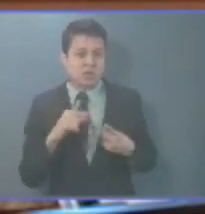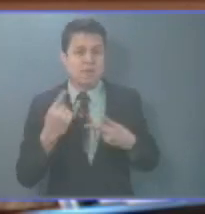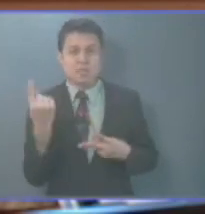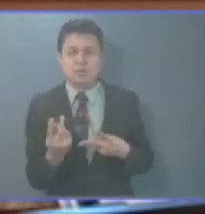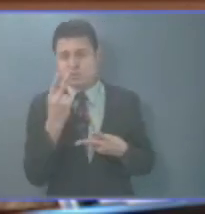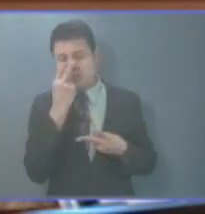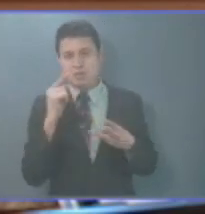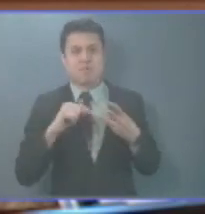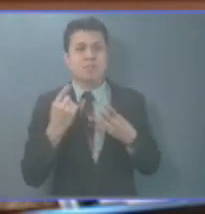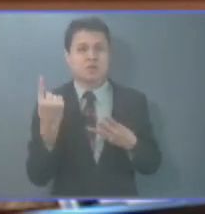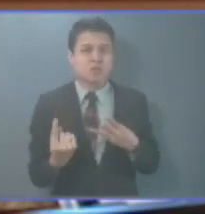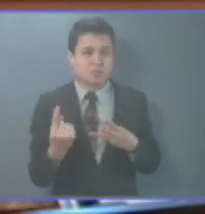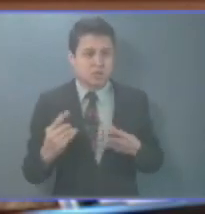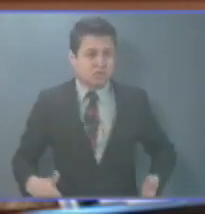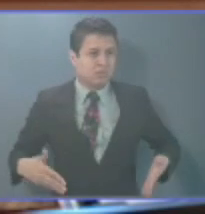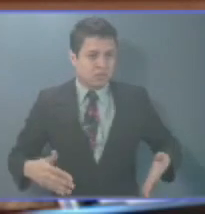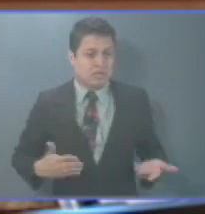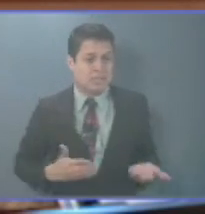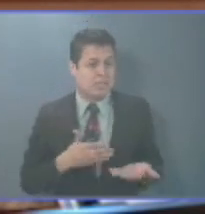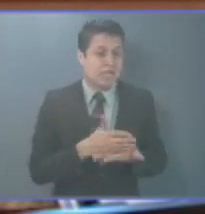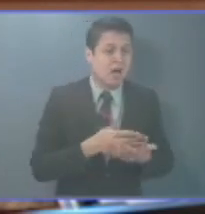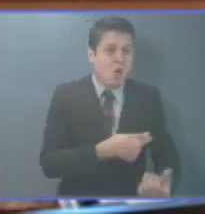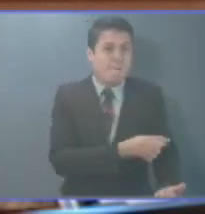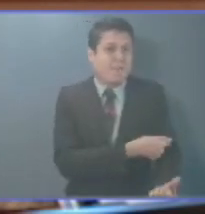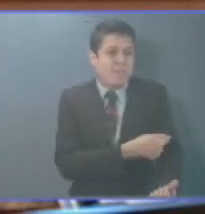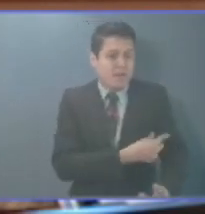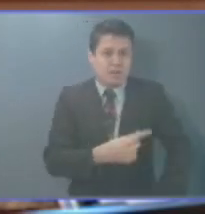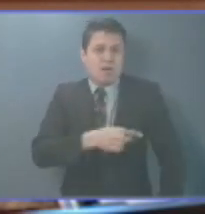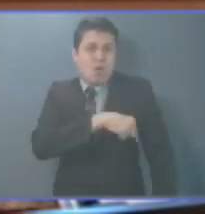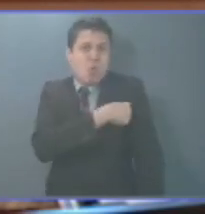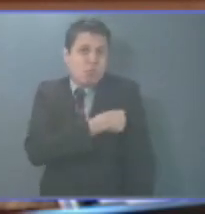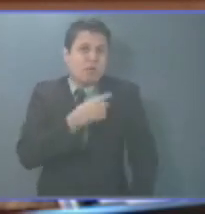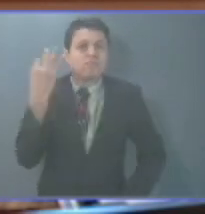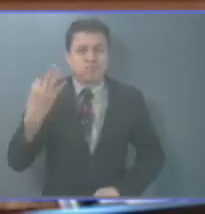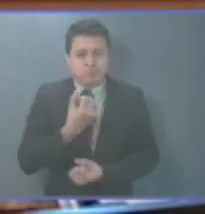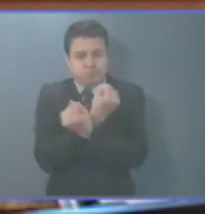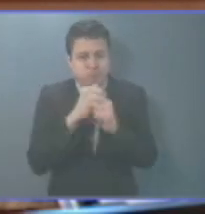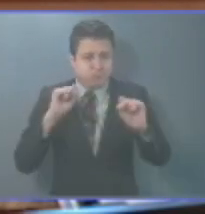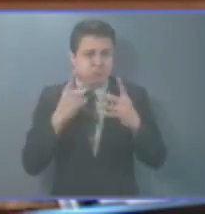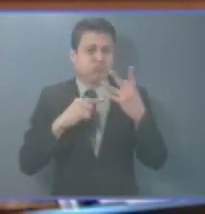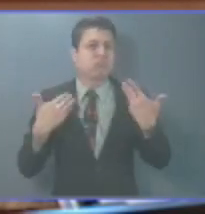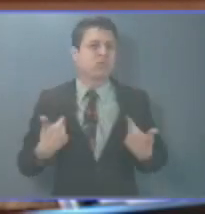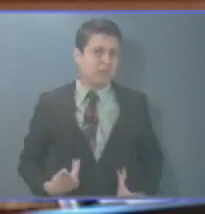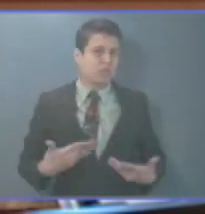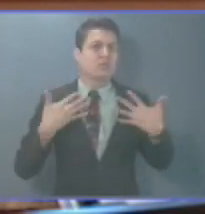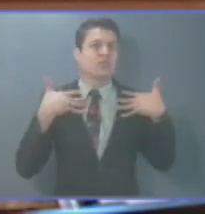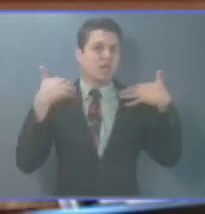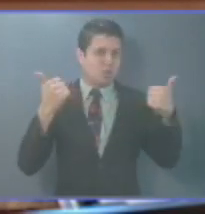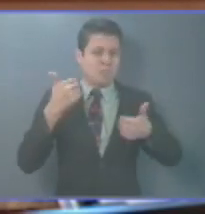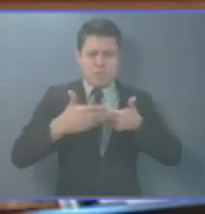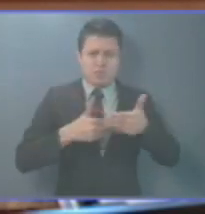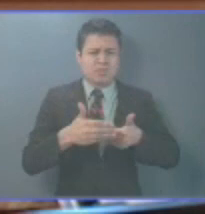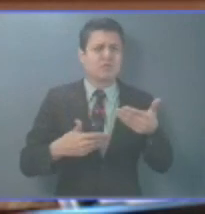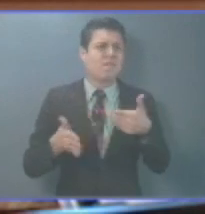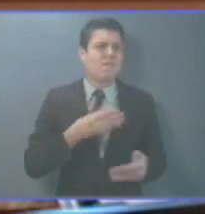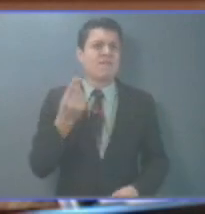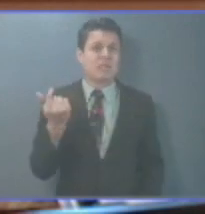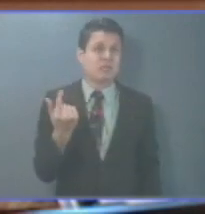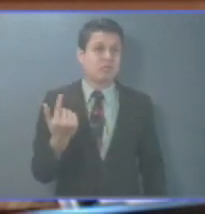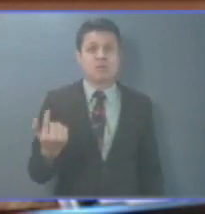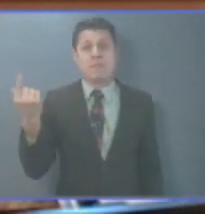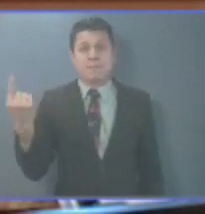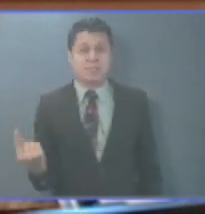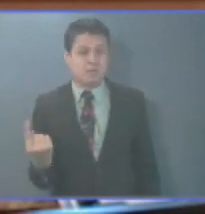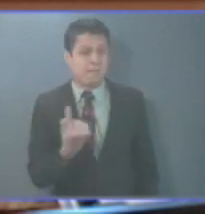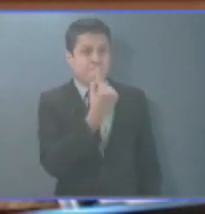Política Nacional de Salud deberá incluir planes, programas y proyectos que garanticen procedimientos ágiles para el acceso